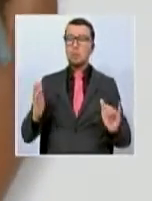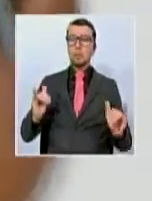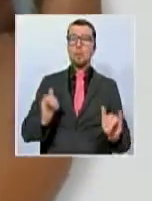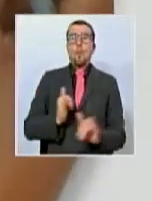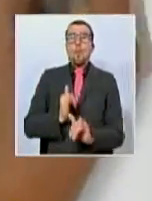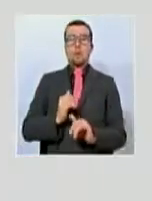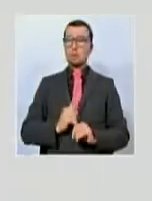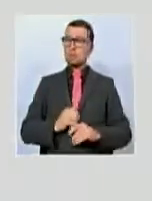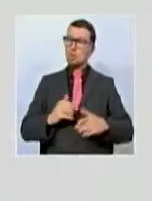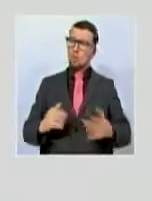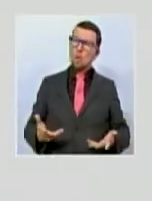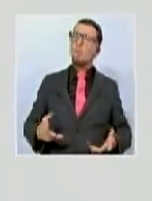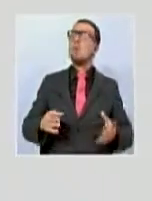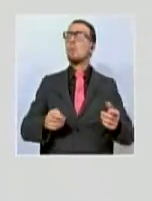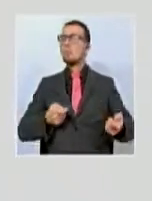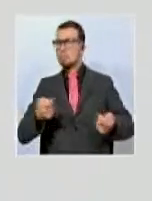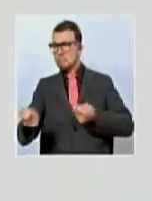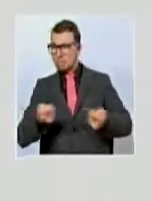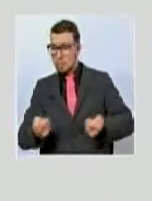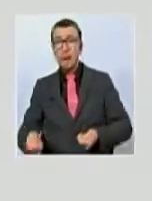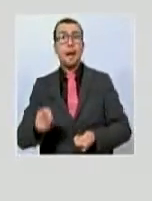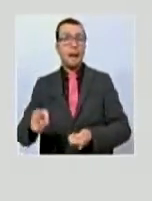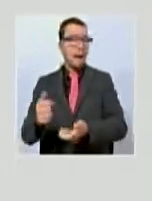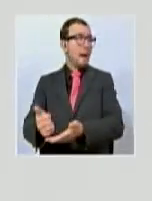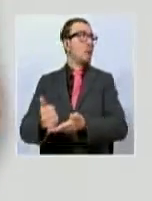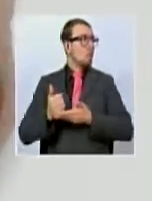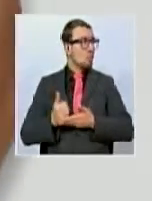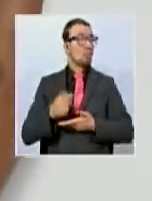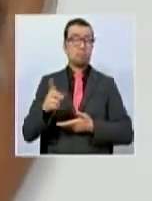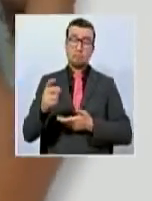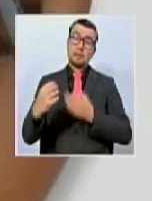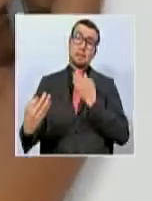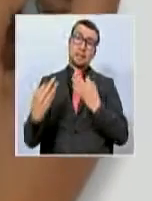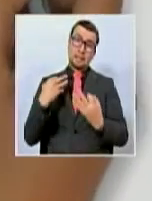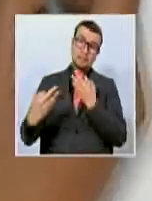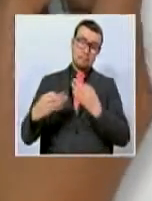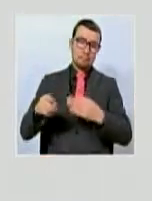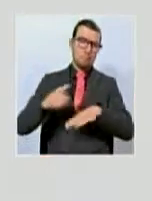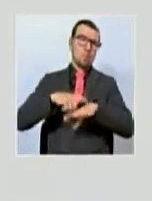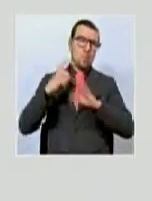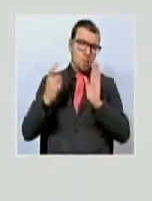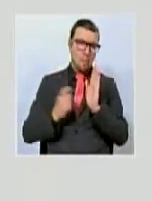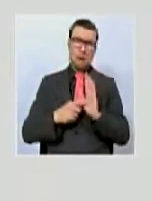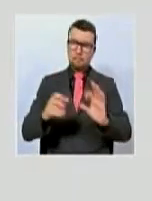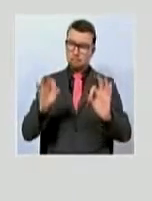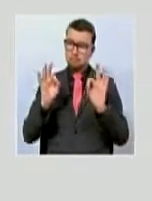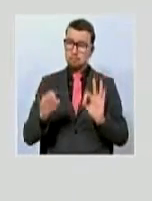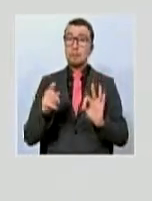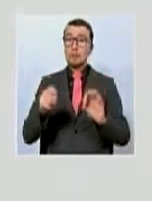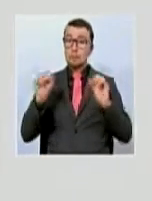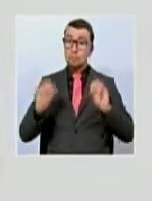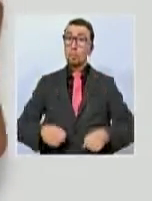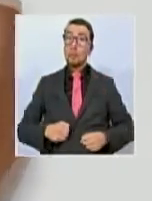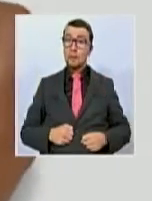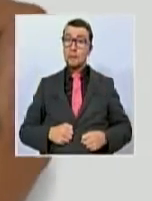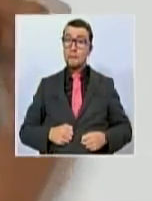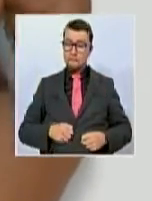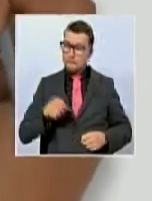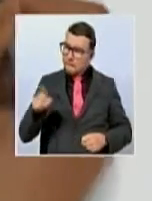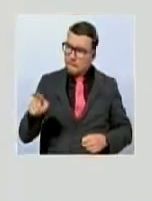de garaje, un centro con ética, un centro autorizado, un centro también legalmente constituido, un centro donde